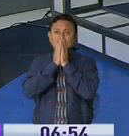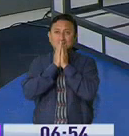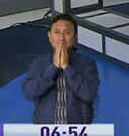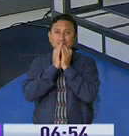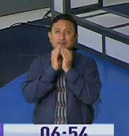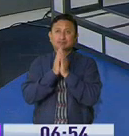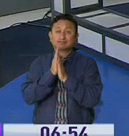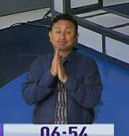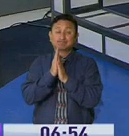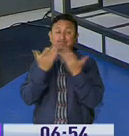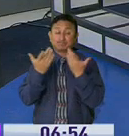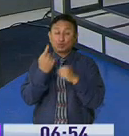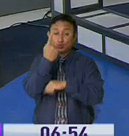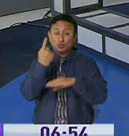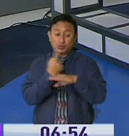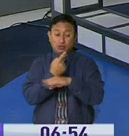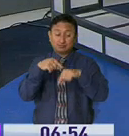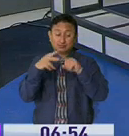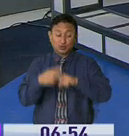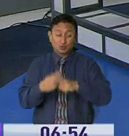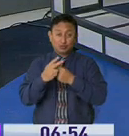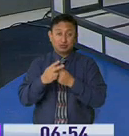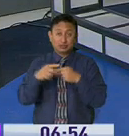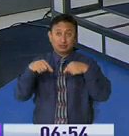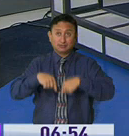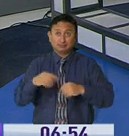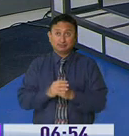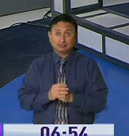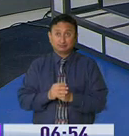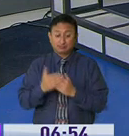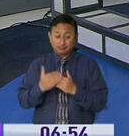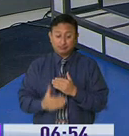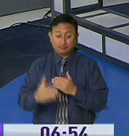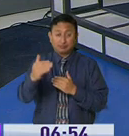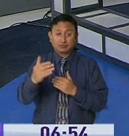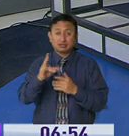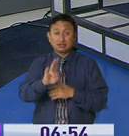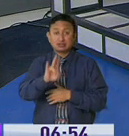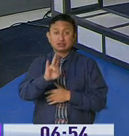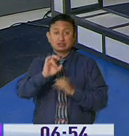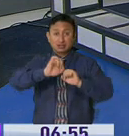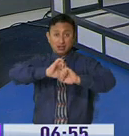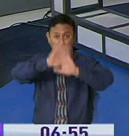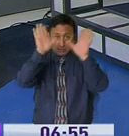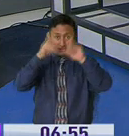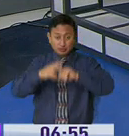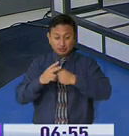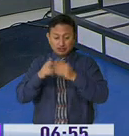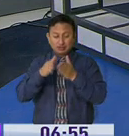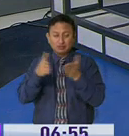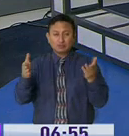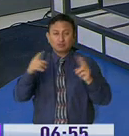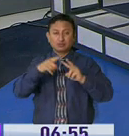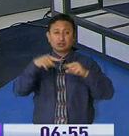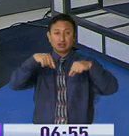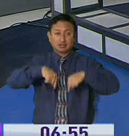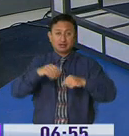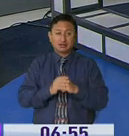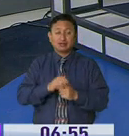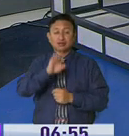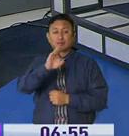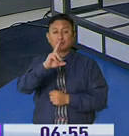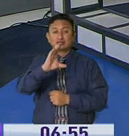más está comenzando a finalizar y va a entrar a las 7 de la mañana, hora de iniciar El Comercio TV en nuestra señal de Televicentro, mi querida